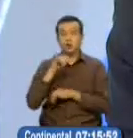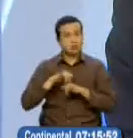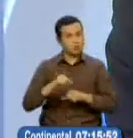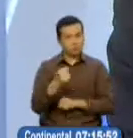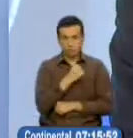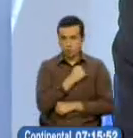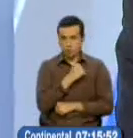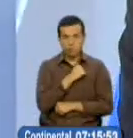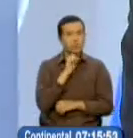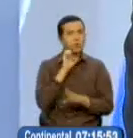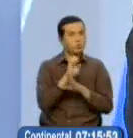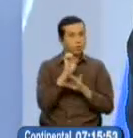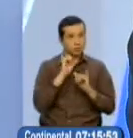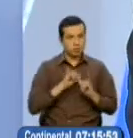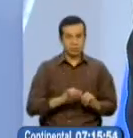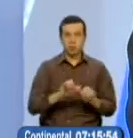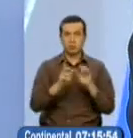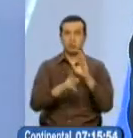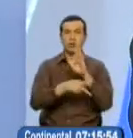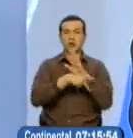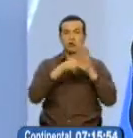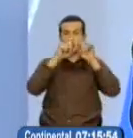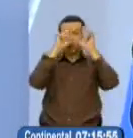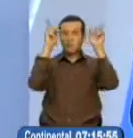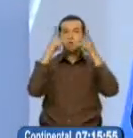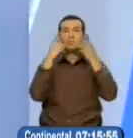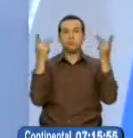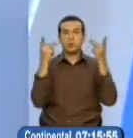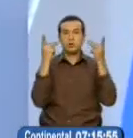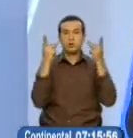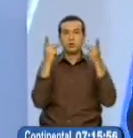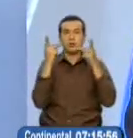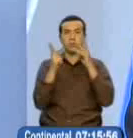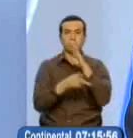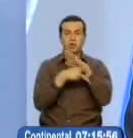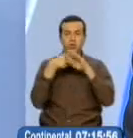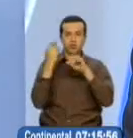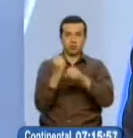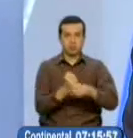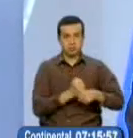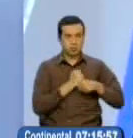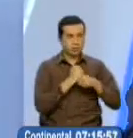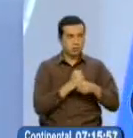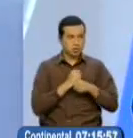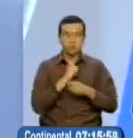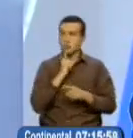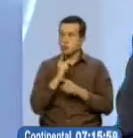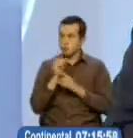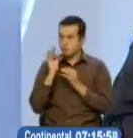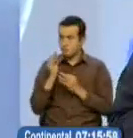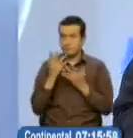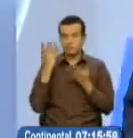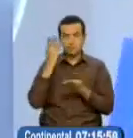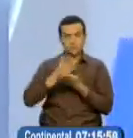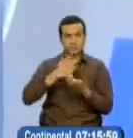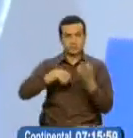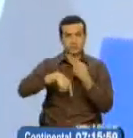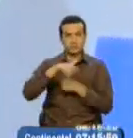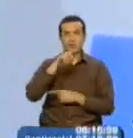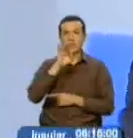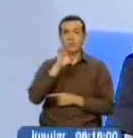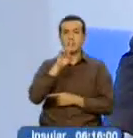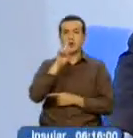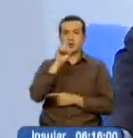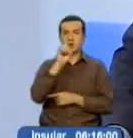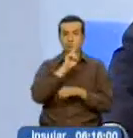siendo del Ecuador, en este caso de la empresa pública, si no me equivoco, Petroamazonas. Petroamazonas. ¿Correcto? Una pausa y regresamos con Fernando Cordero,